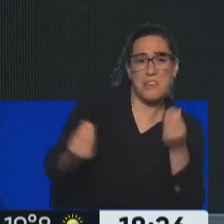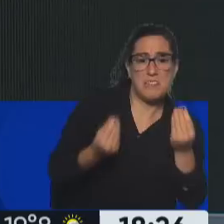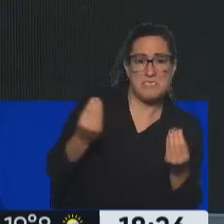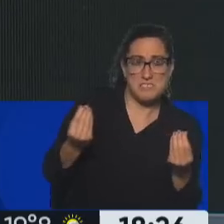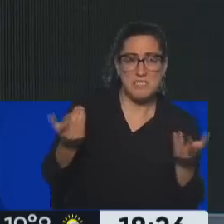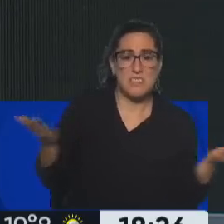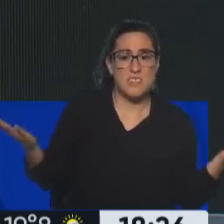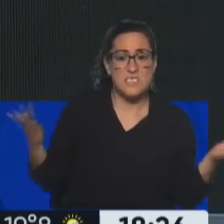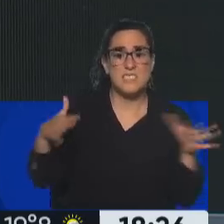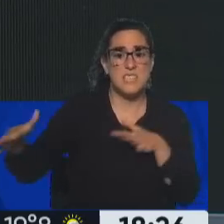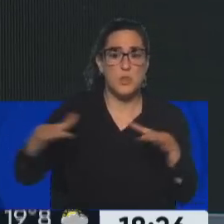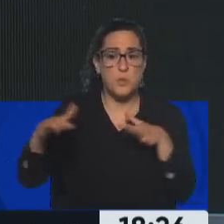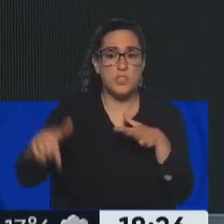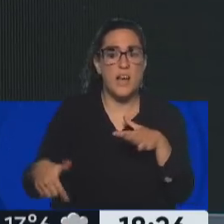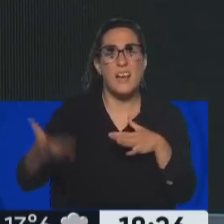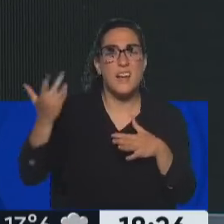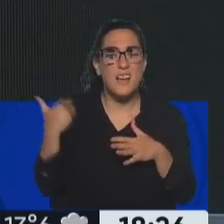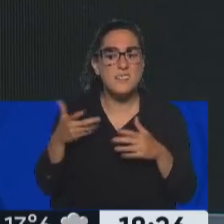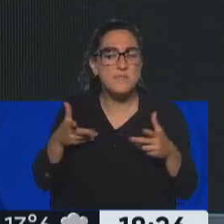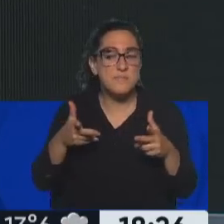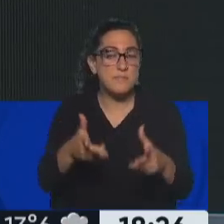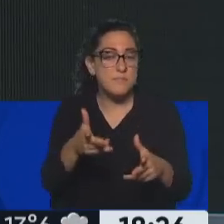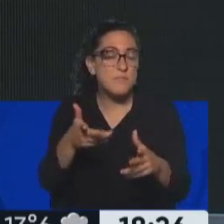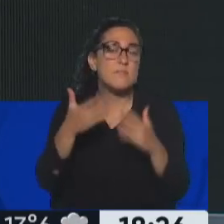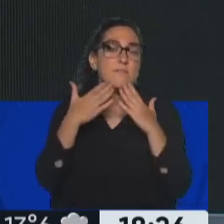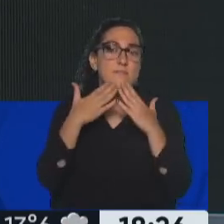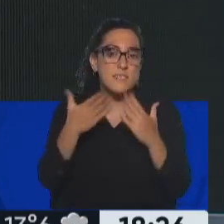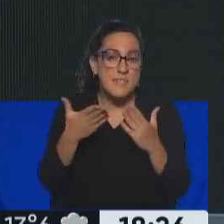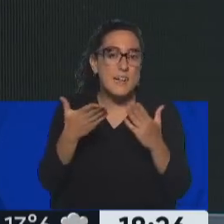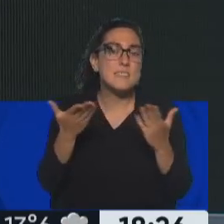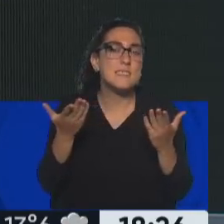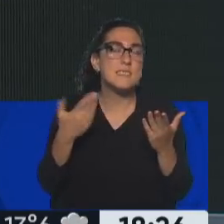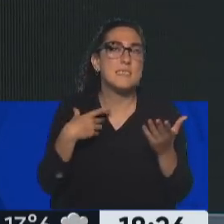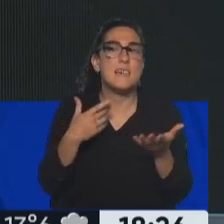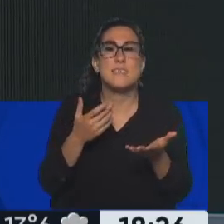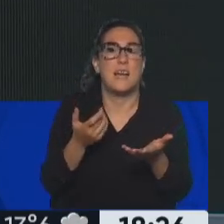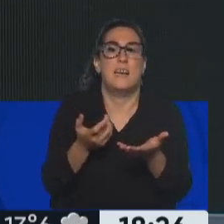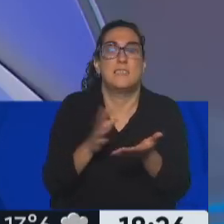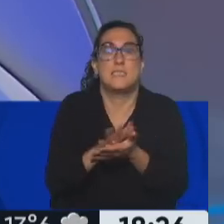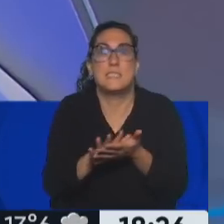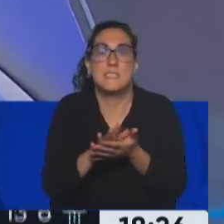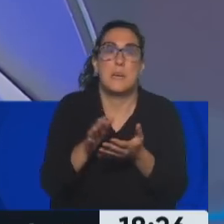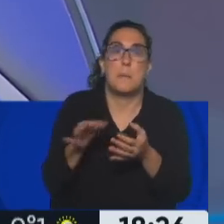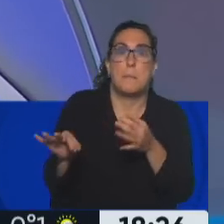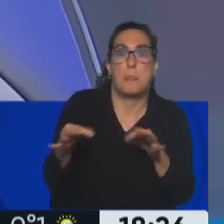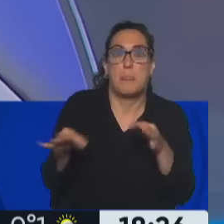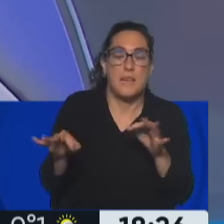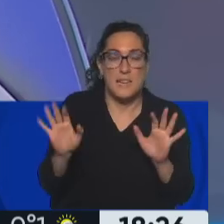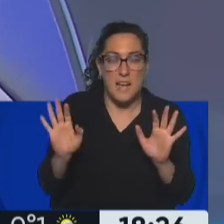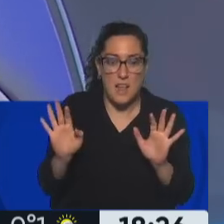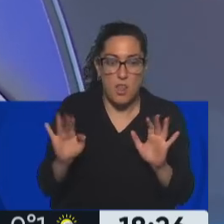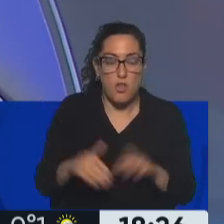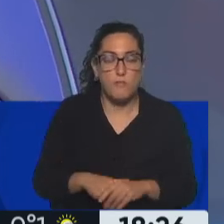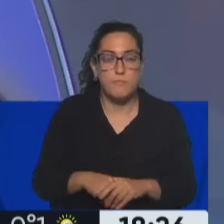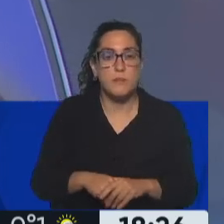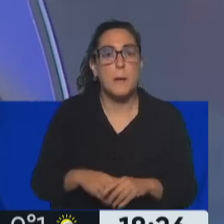como decimos acá, se sostienen básicamente atadas con alambre. Sí, se entendió, claro. Y en relación a los